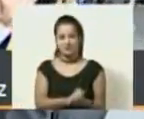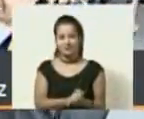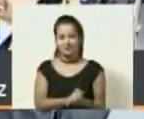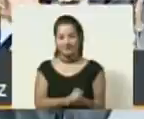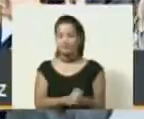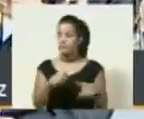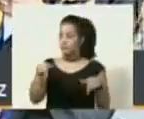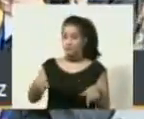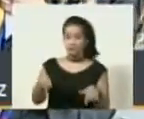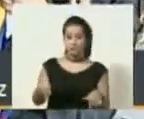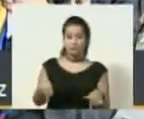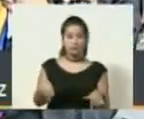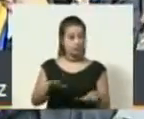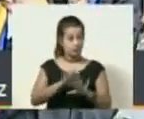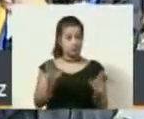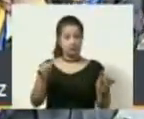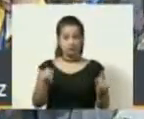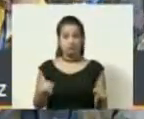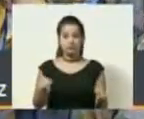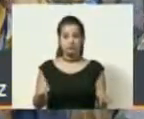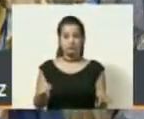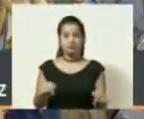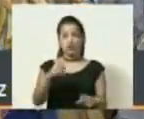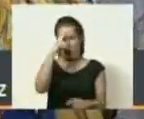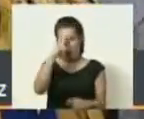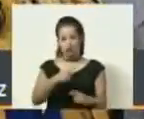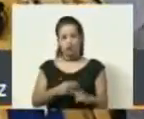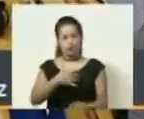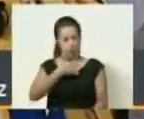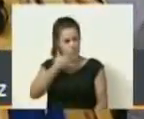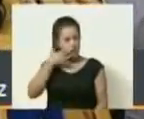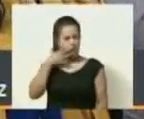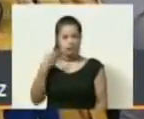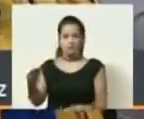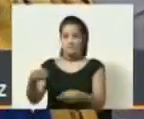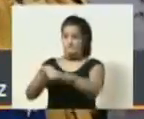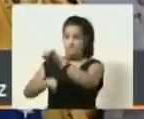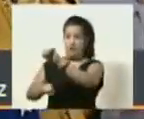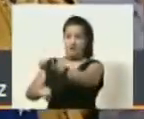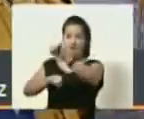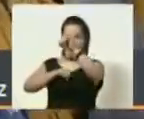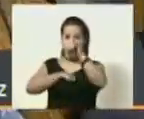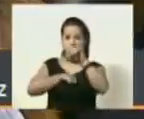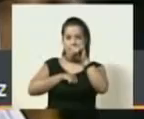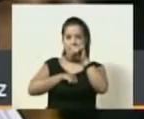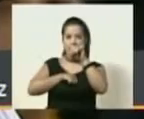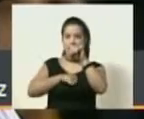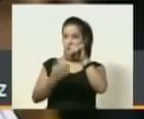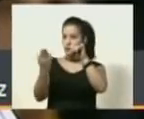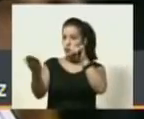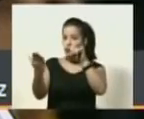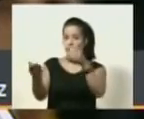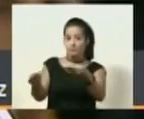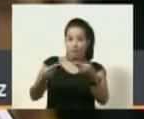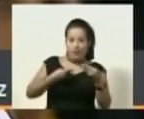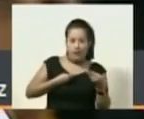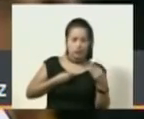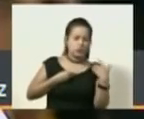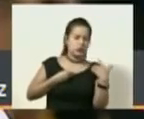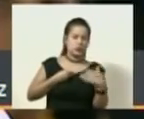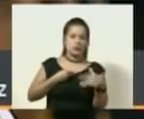Hoy tengo, presidente, el honor y el orgullo de recibir ese título de parte suya.